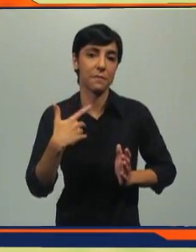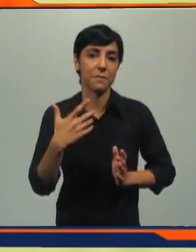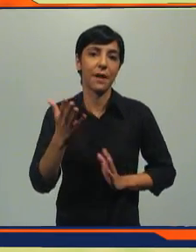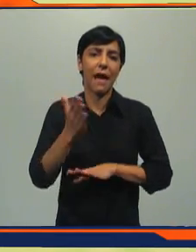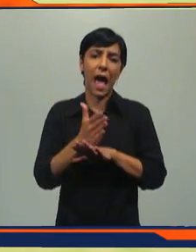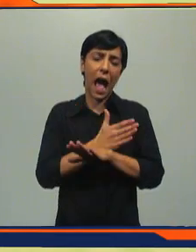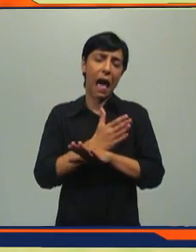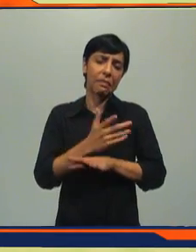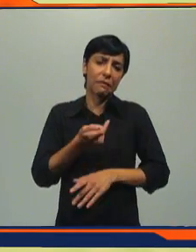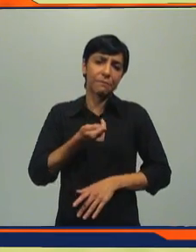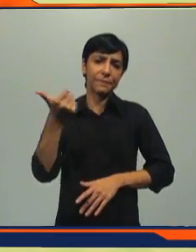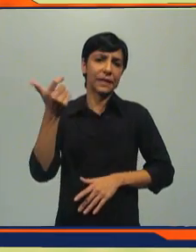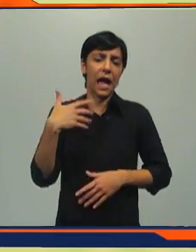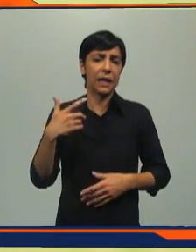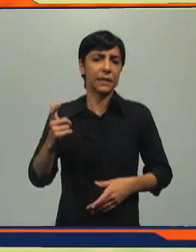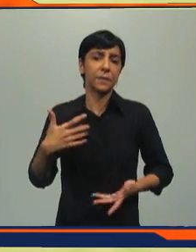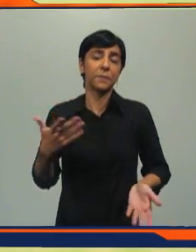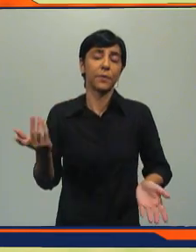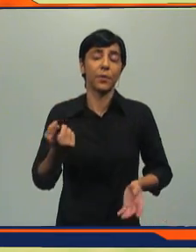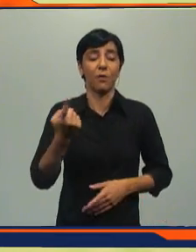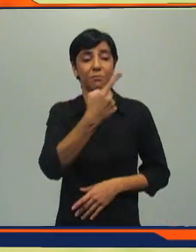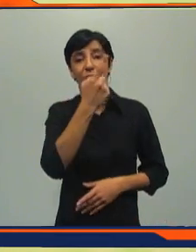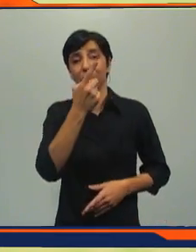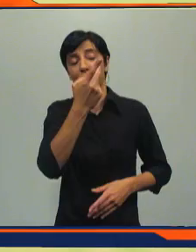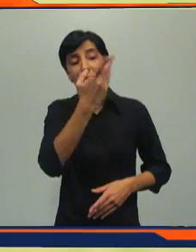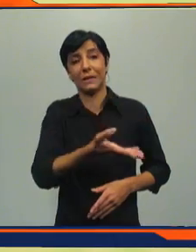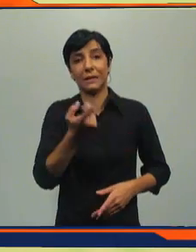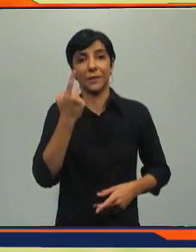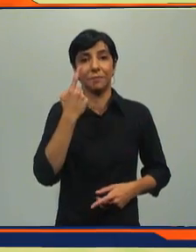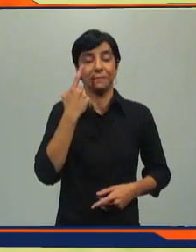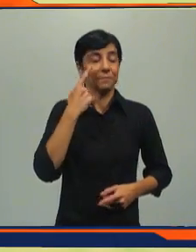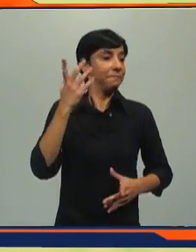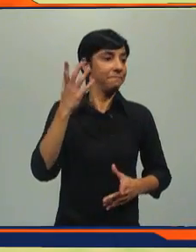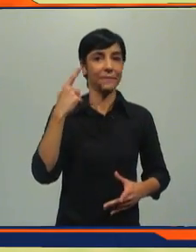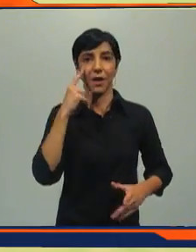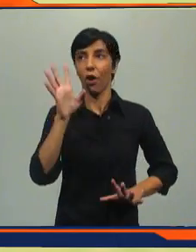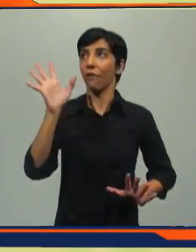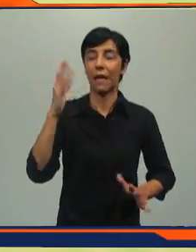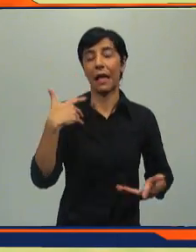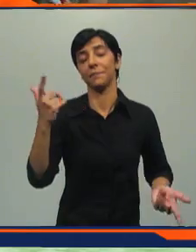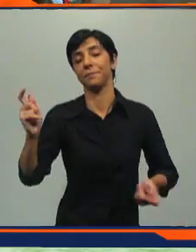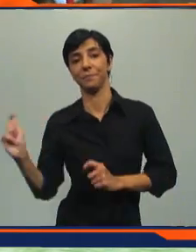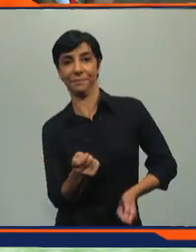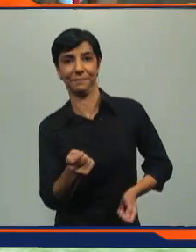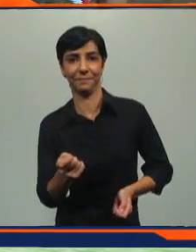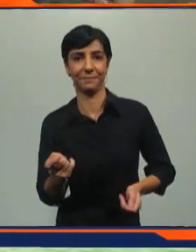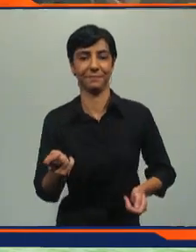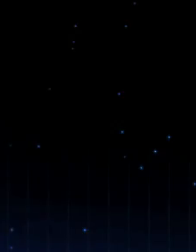verdad que esa fue nada, creo que un descuido y bueno, y nosotros aprovechamos un contraataque con espacio para meter un gol.